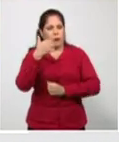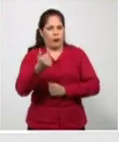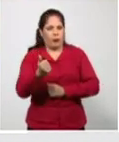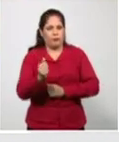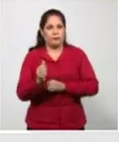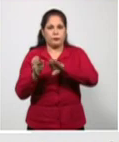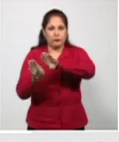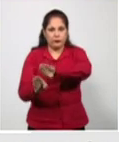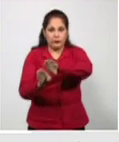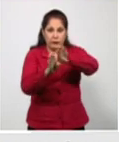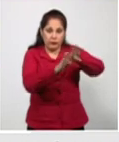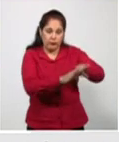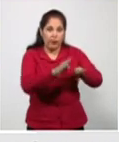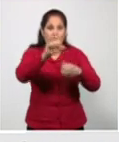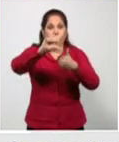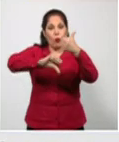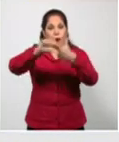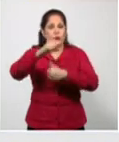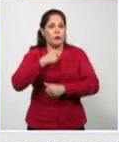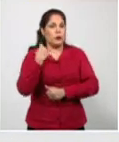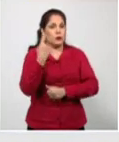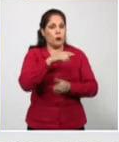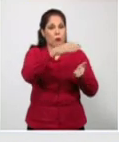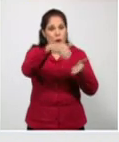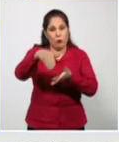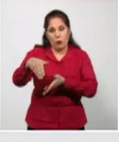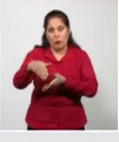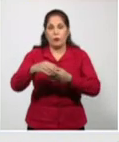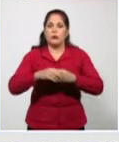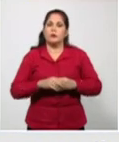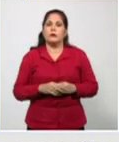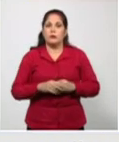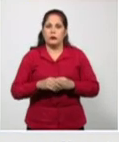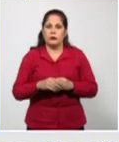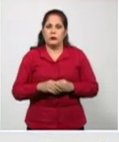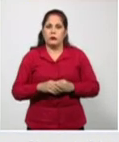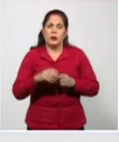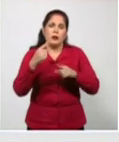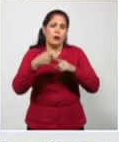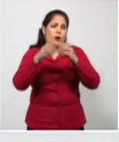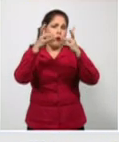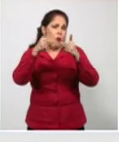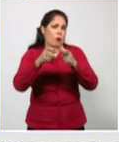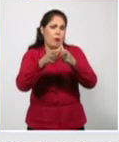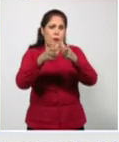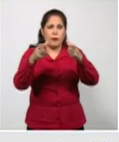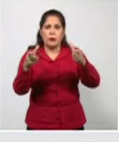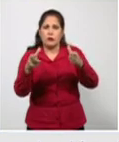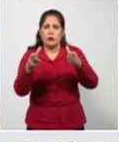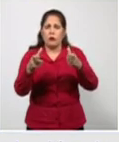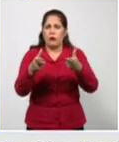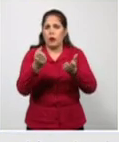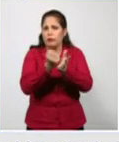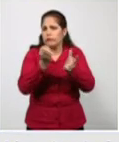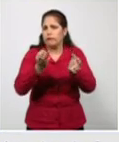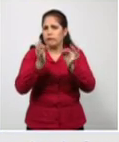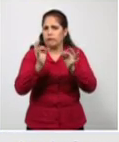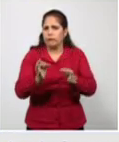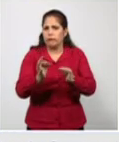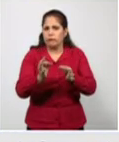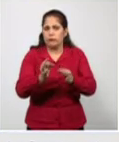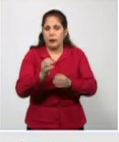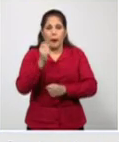el comportamiento de los fallecidos, de los casos confirmados. Gisela lo